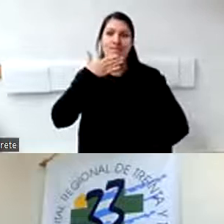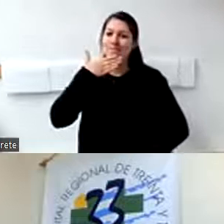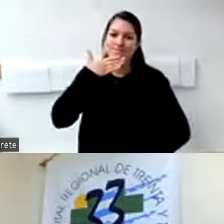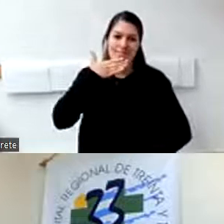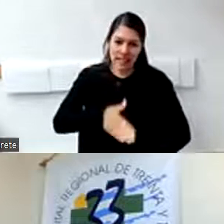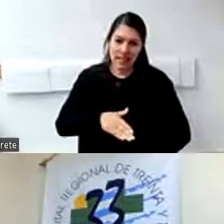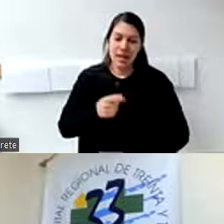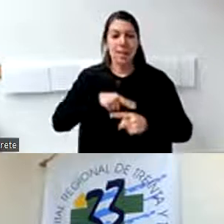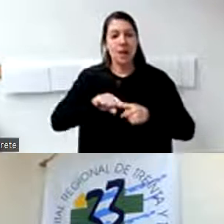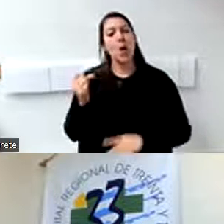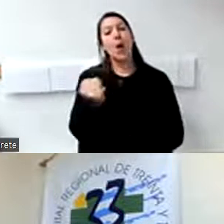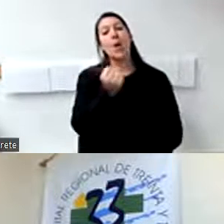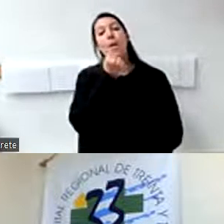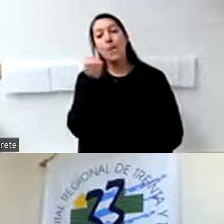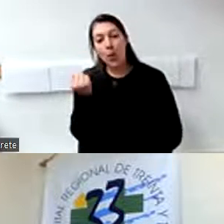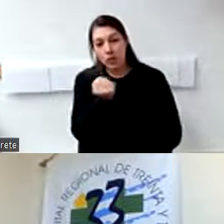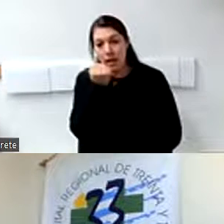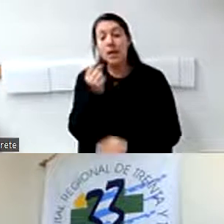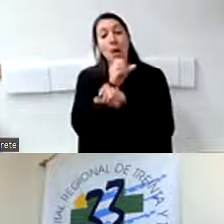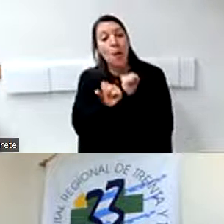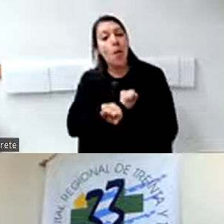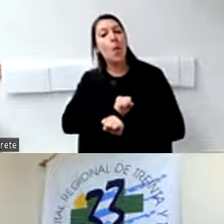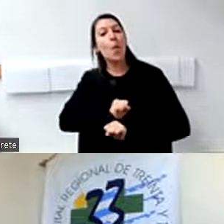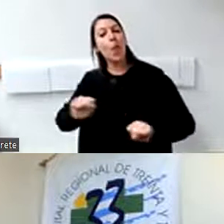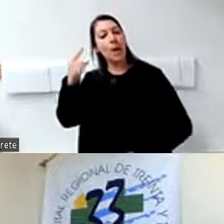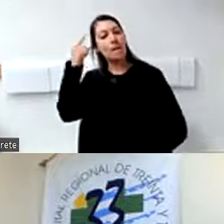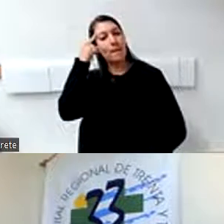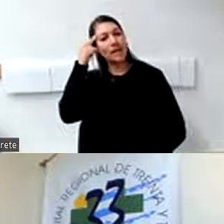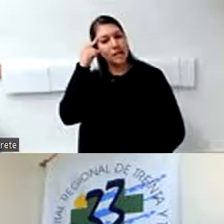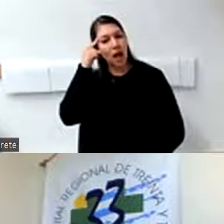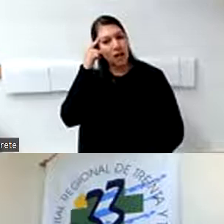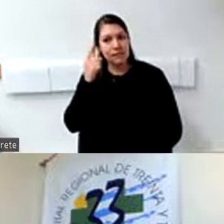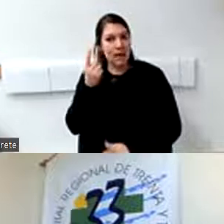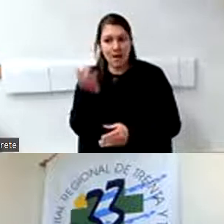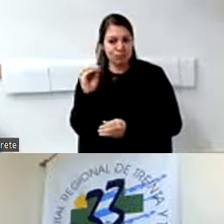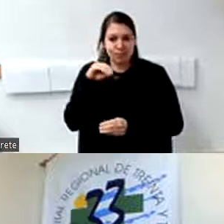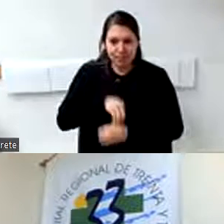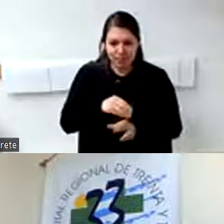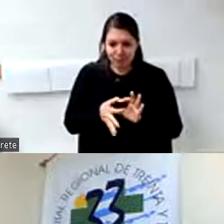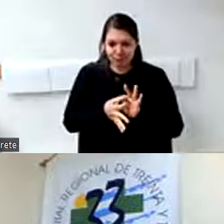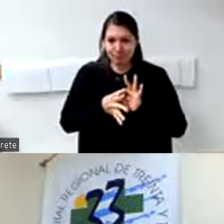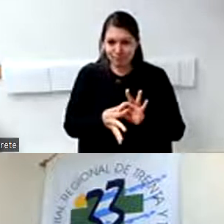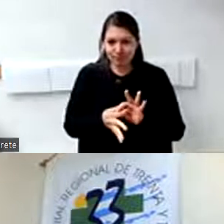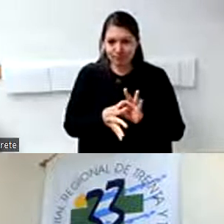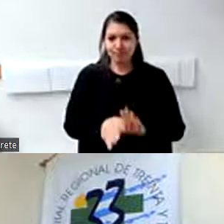es importante poder como pensarlo desde otra perspectiva. Una pregunta